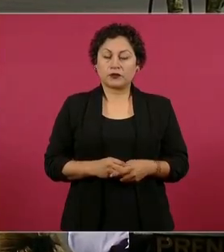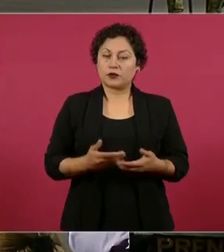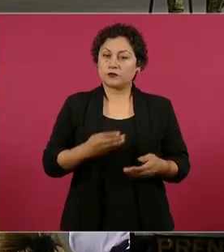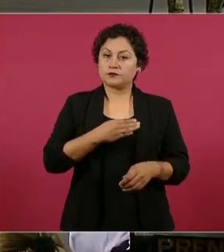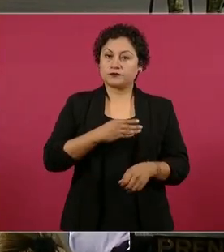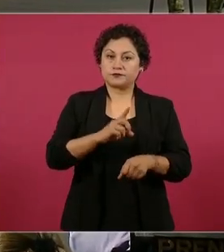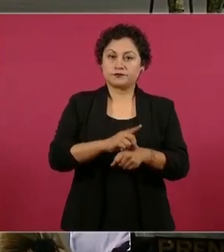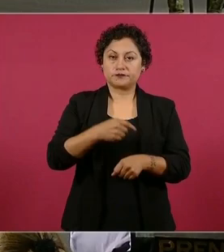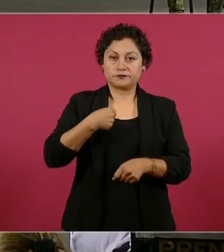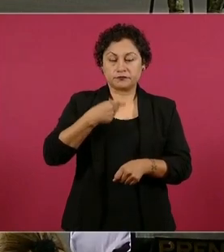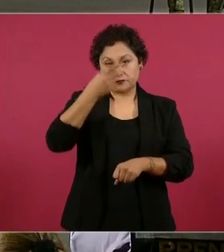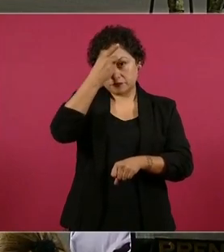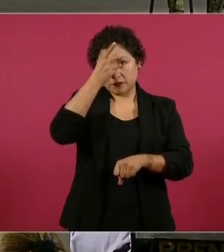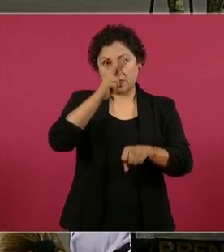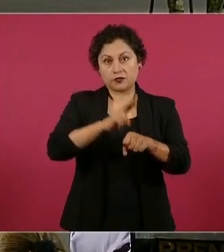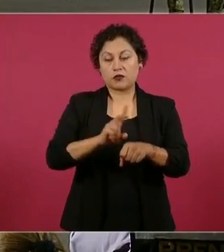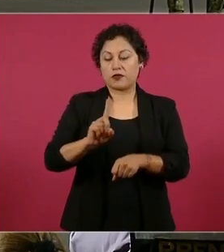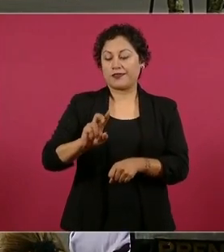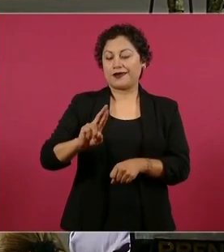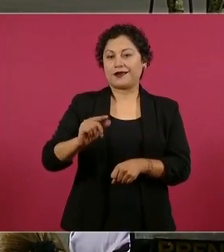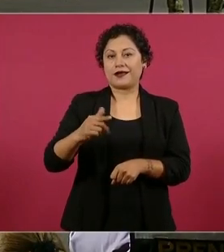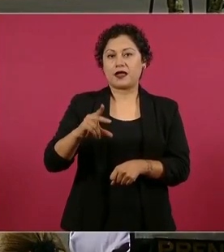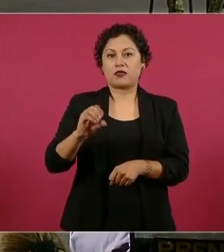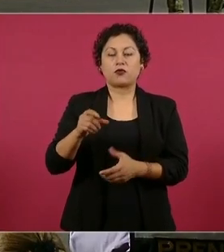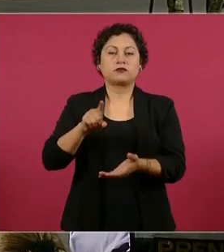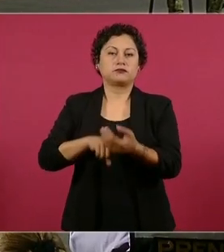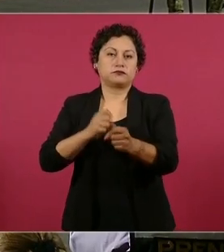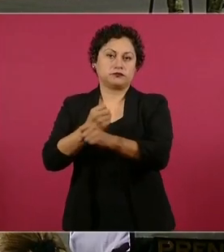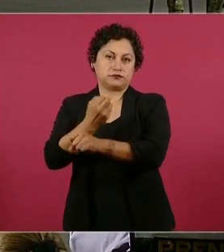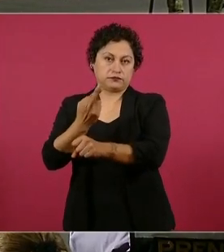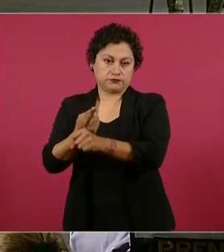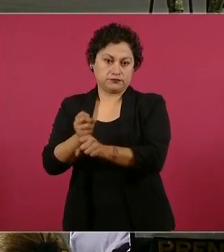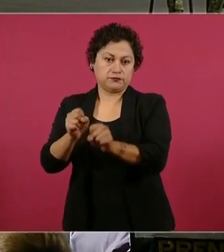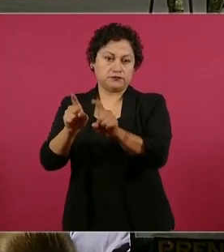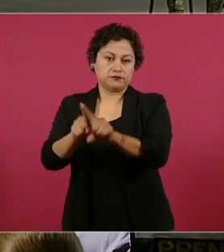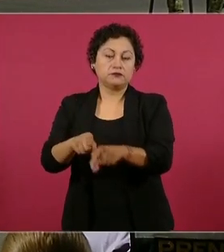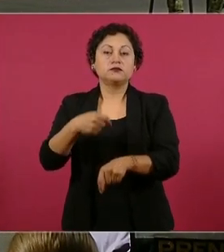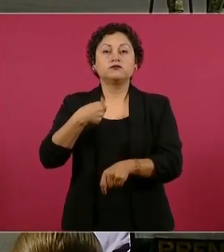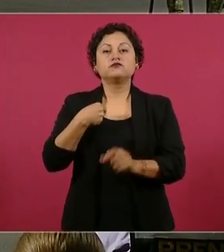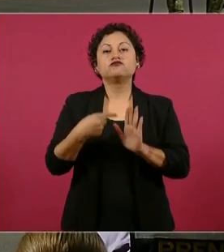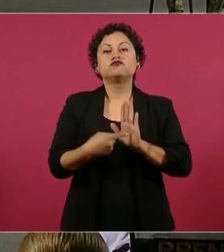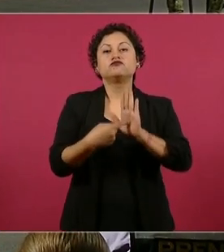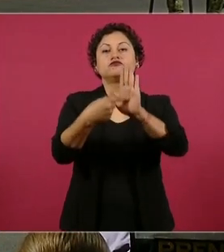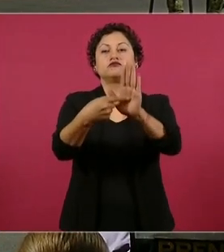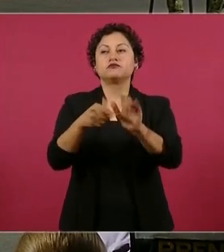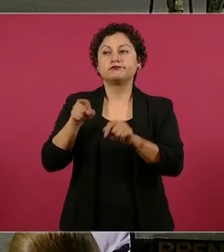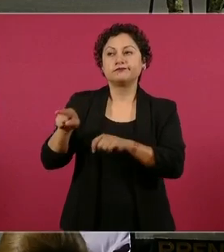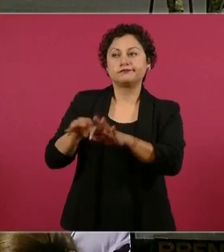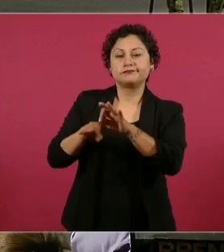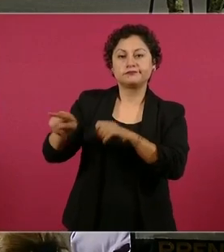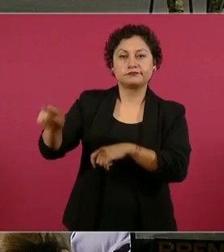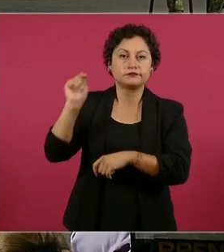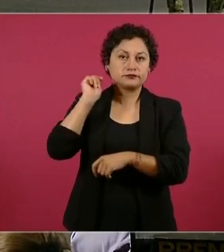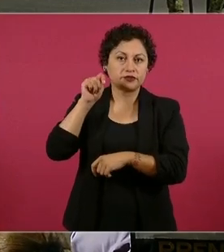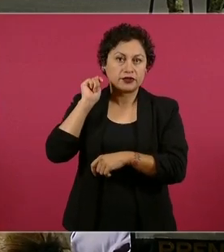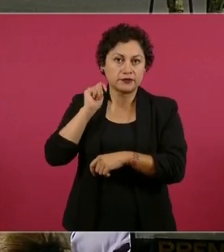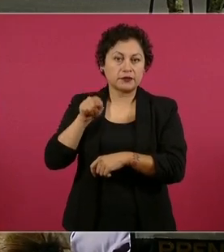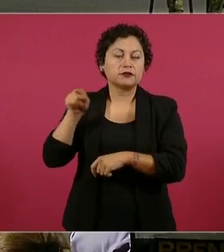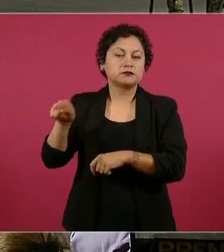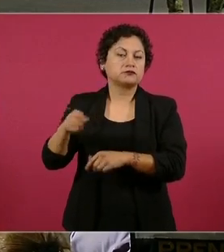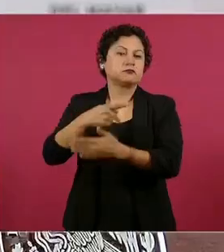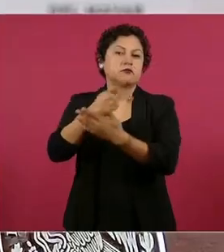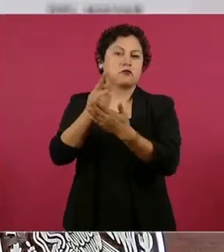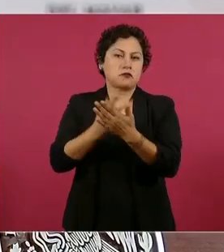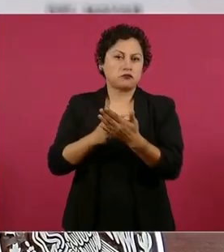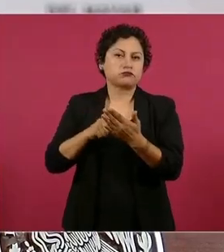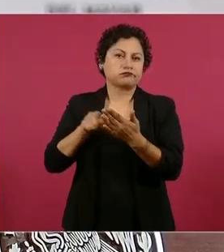dragado de la Secretaría de Marina. Les expondré los trabajos que se realizaron en el estado de Tabasco con el Plan Integral de Dragado de Tabasco, así